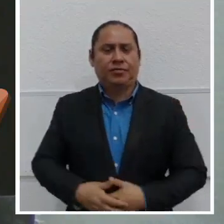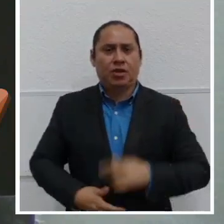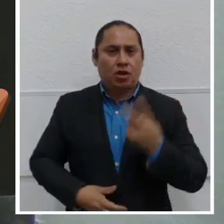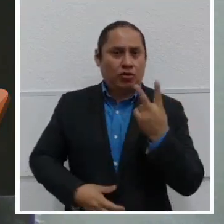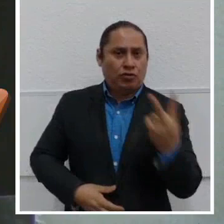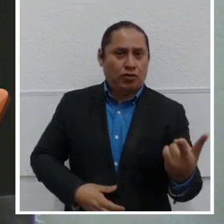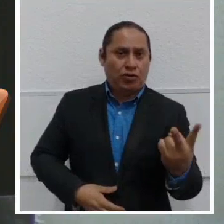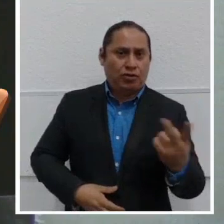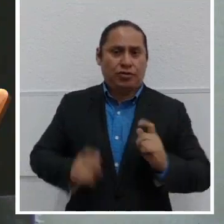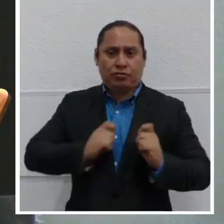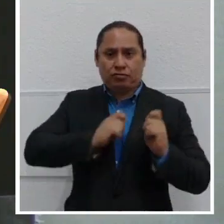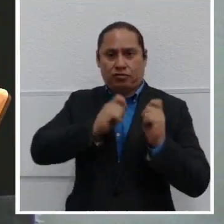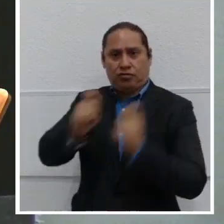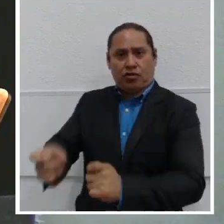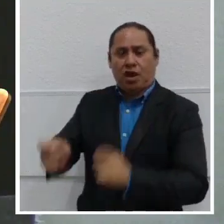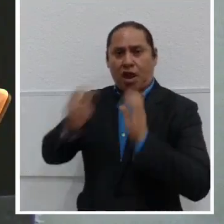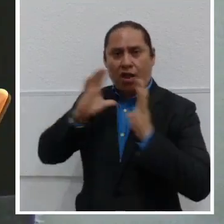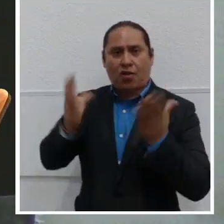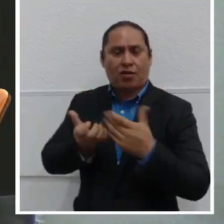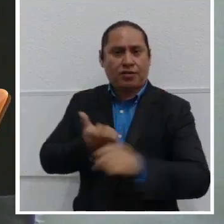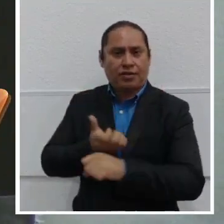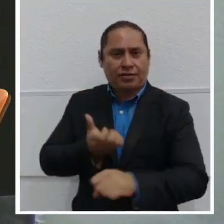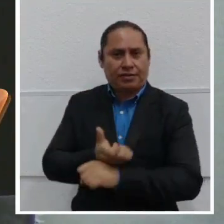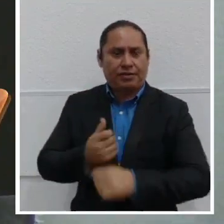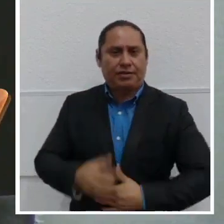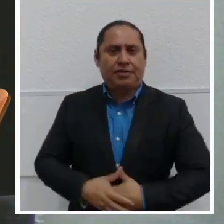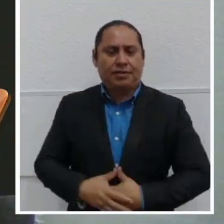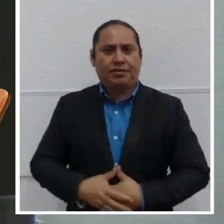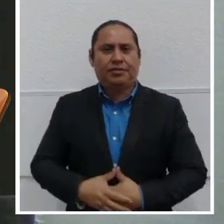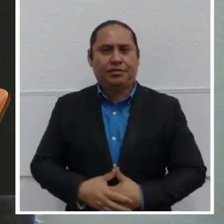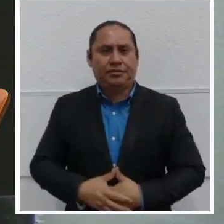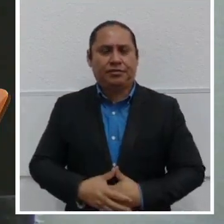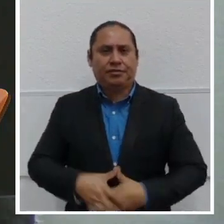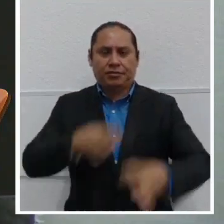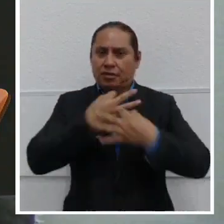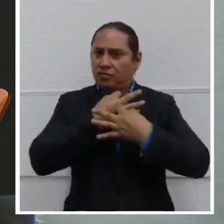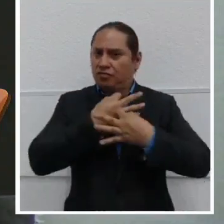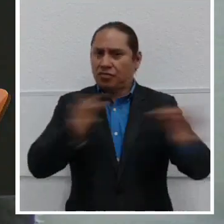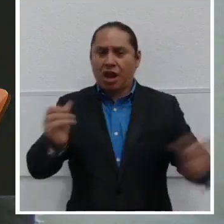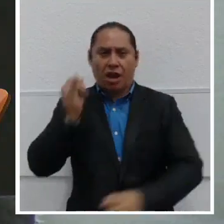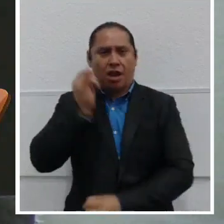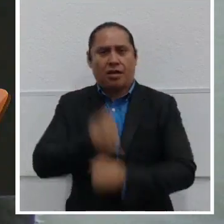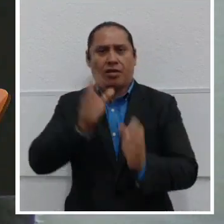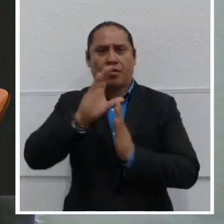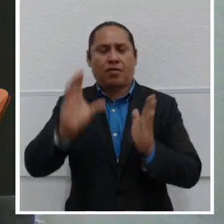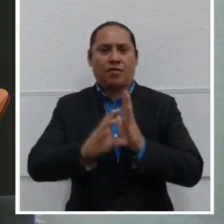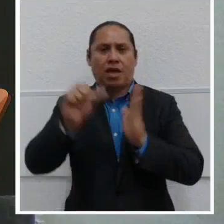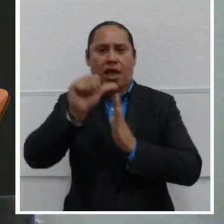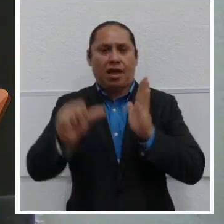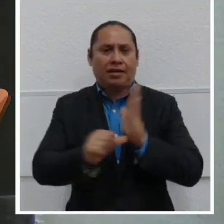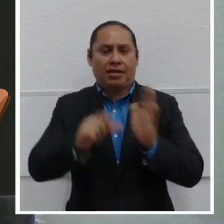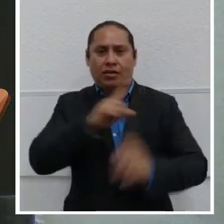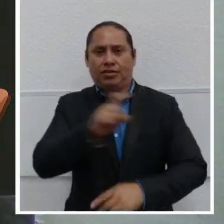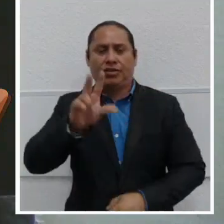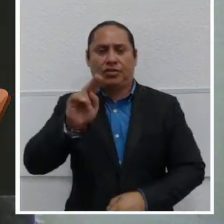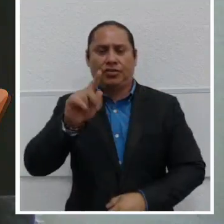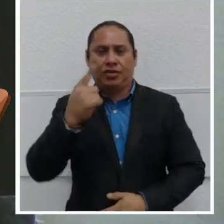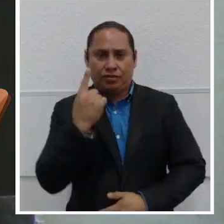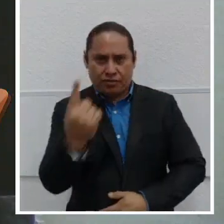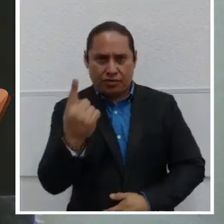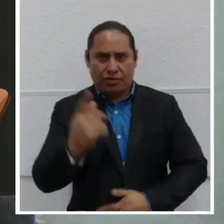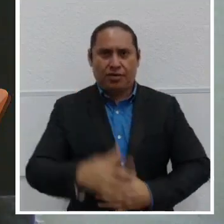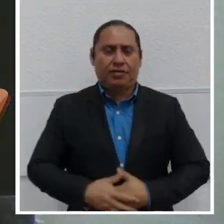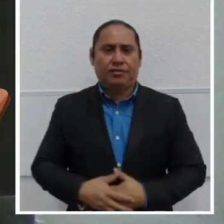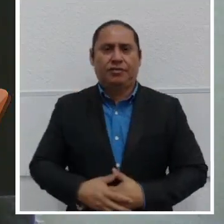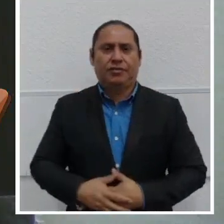envíaselo al congreso del estado de Chiapas se declara inconstitucional el artículo 181 en